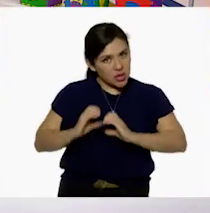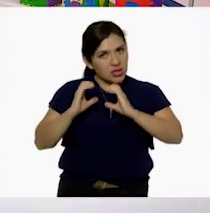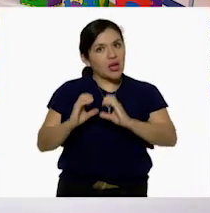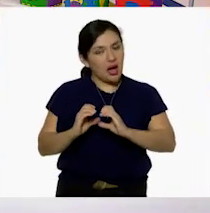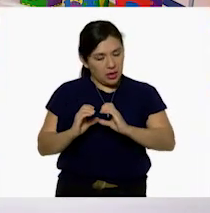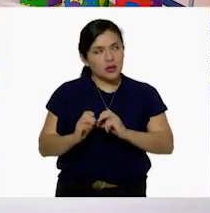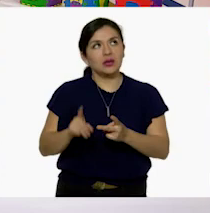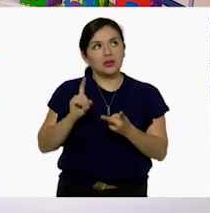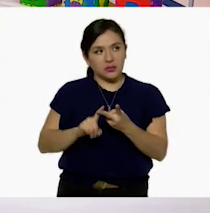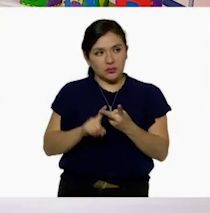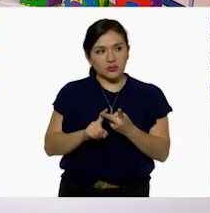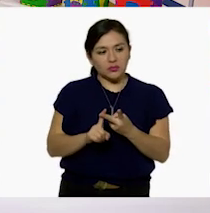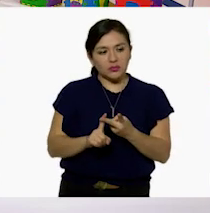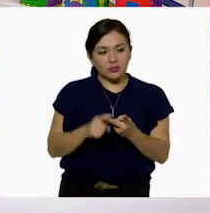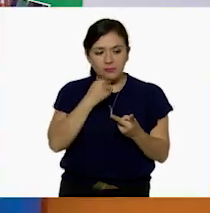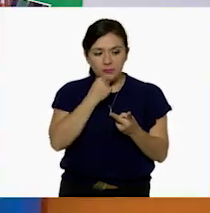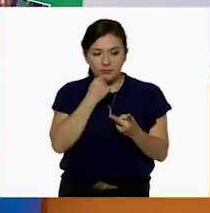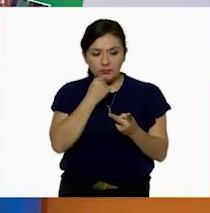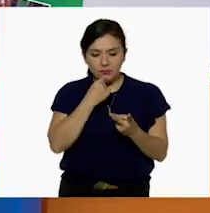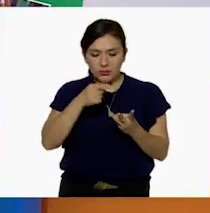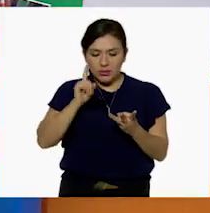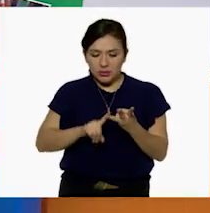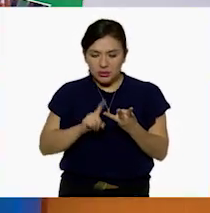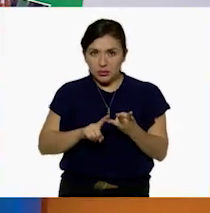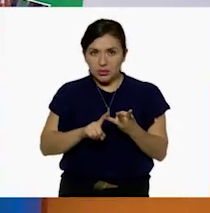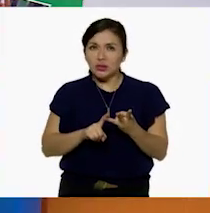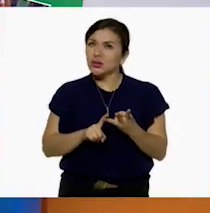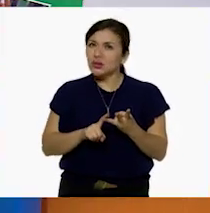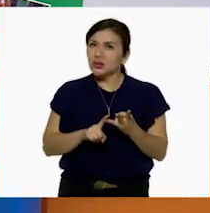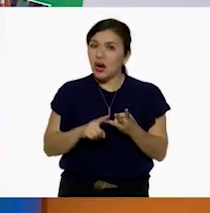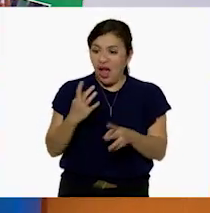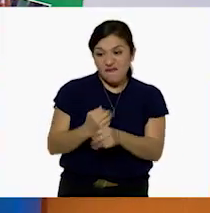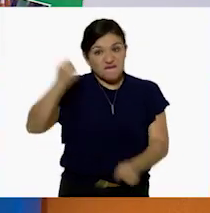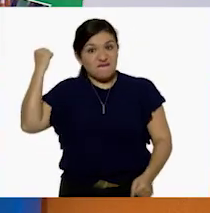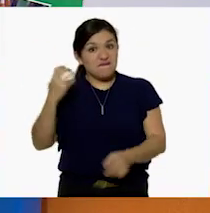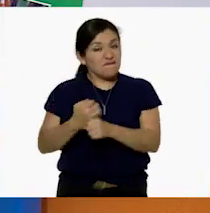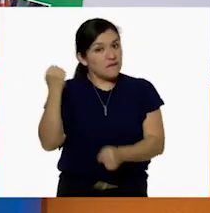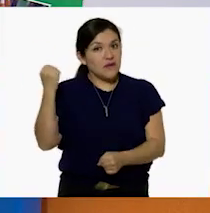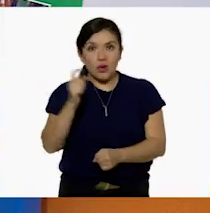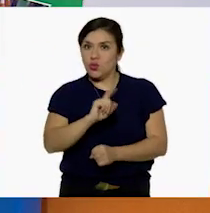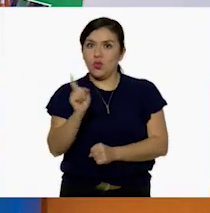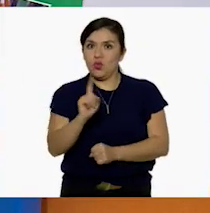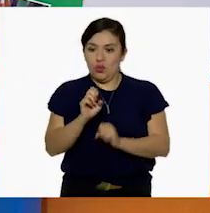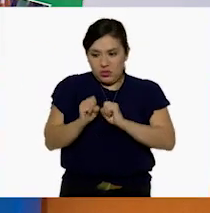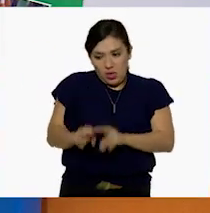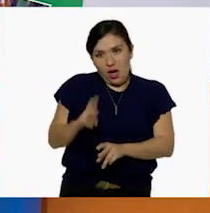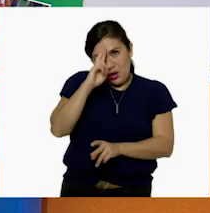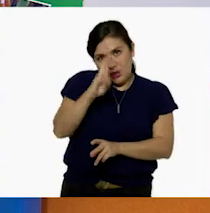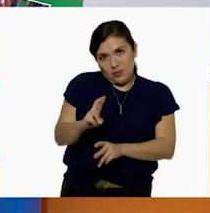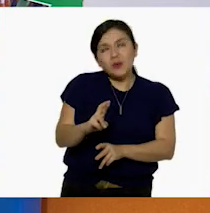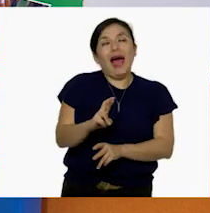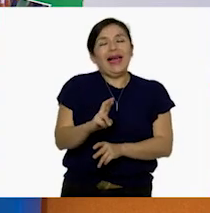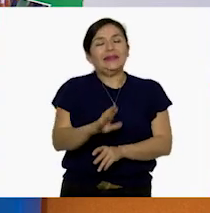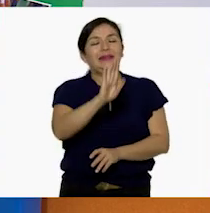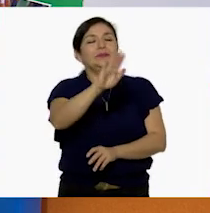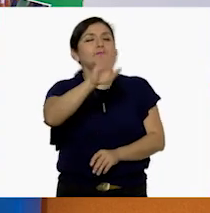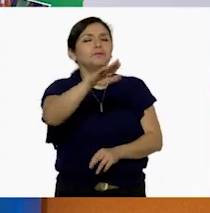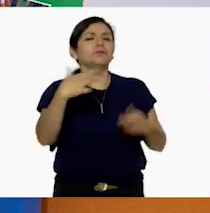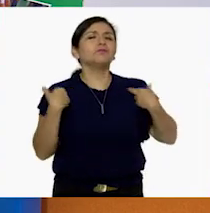razón. ¿Y qué? No, que no las tengo que arrancar. Claro, sí, tienes razón. Entonces, maestra